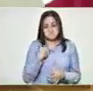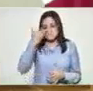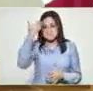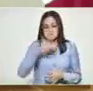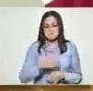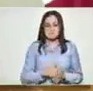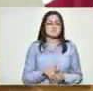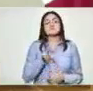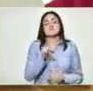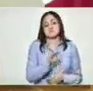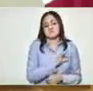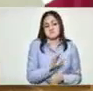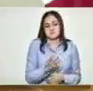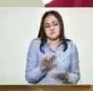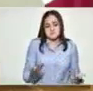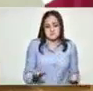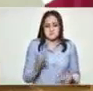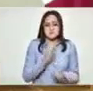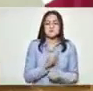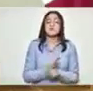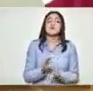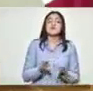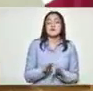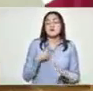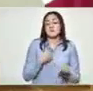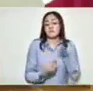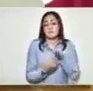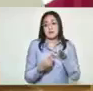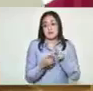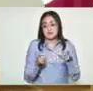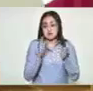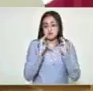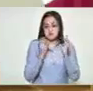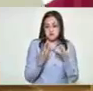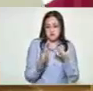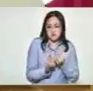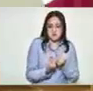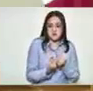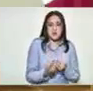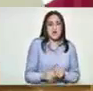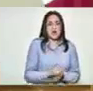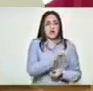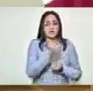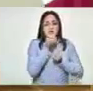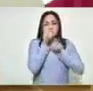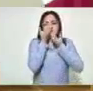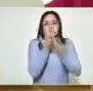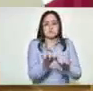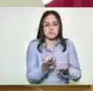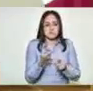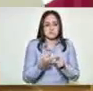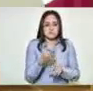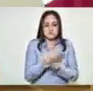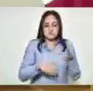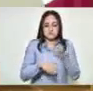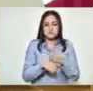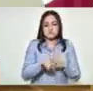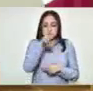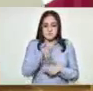No se puede estar en la mesa de los delincuentes y después salir a decir cosas que de